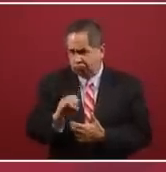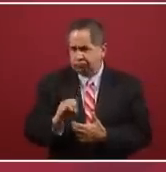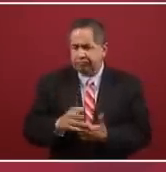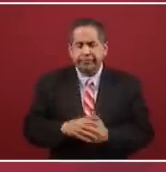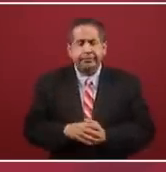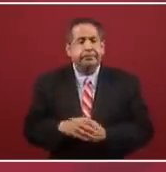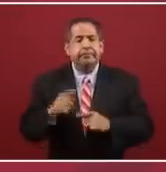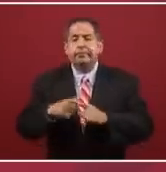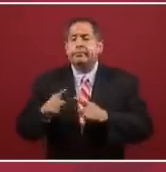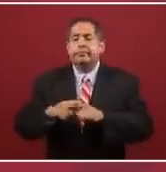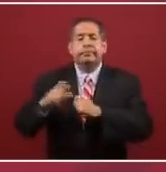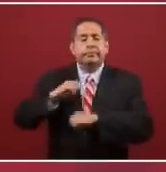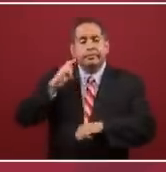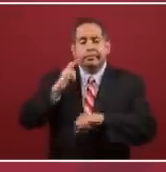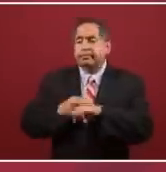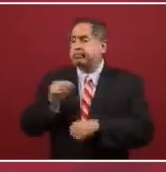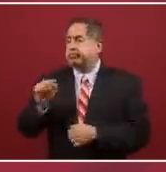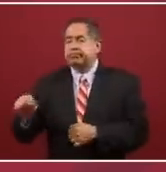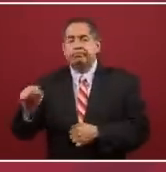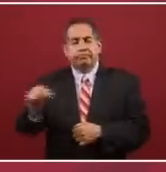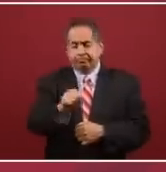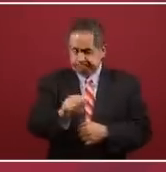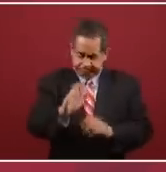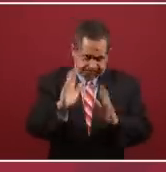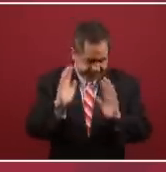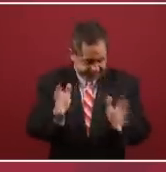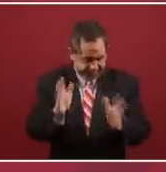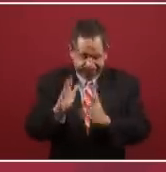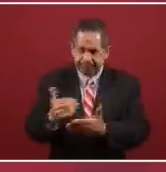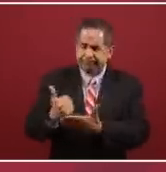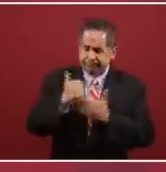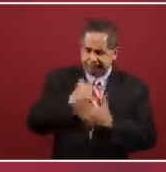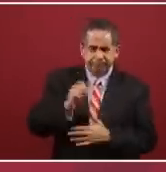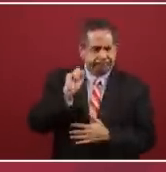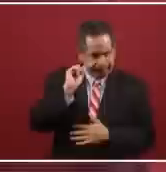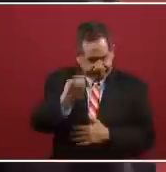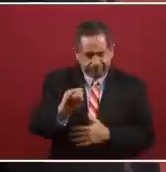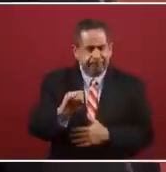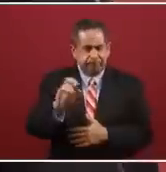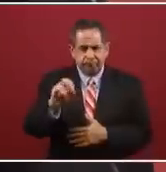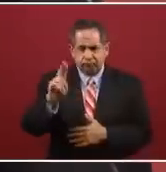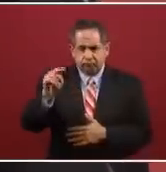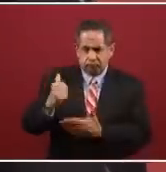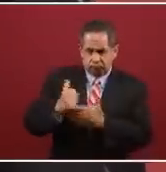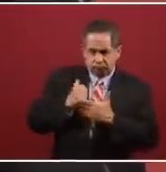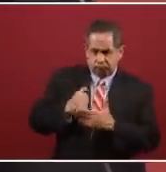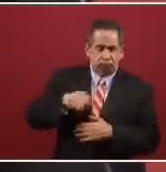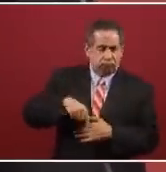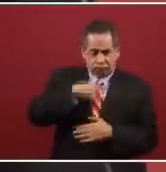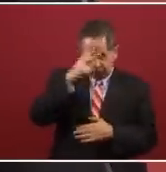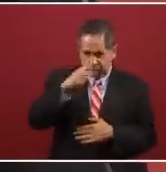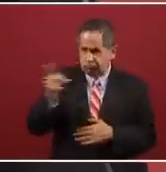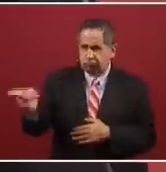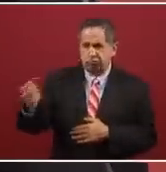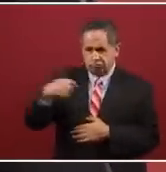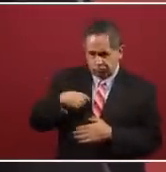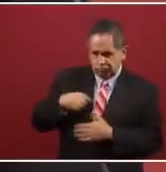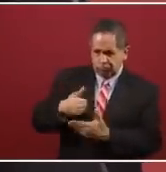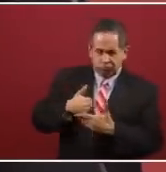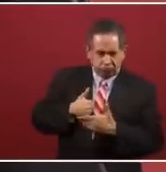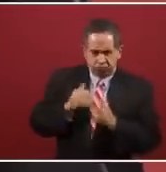los distintos organismos de Naciones Unidas, están ayudando al gobierno de México,